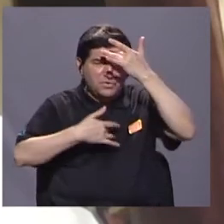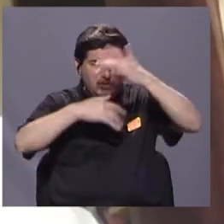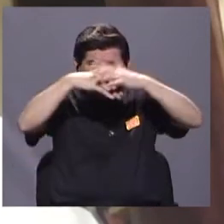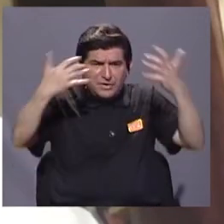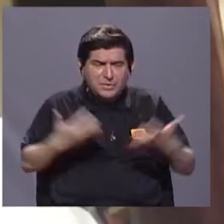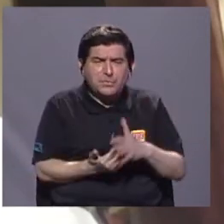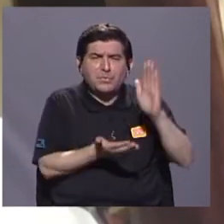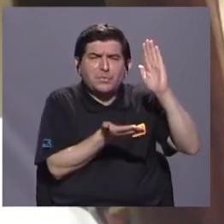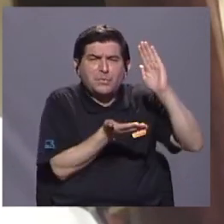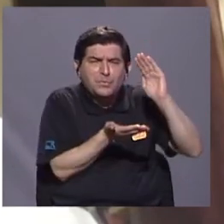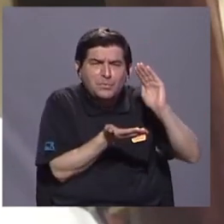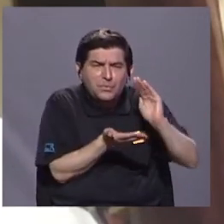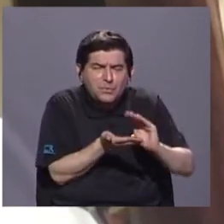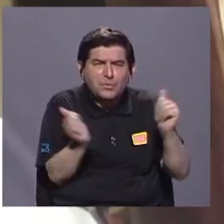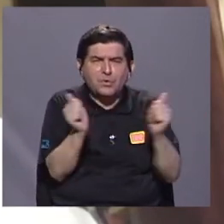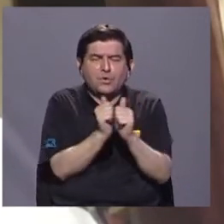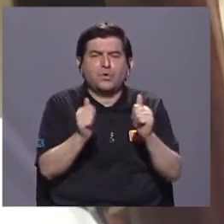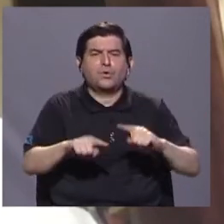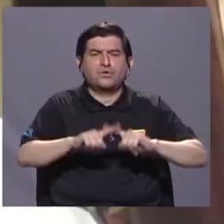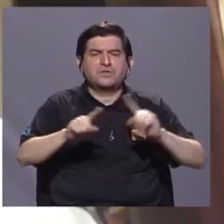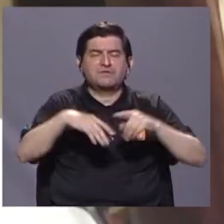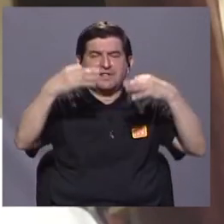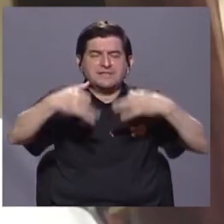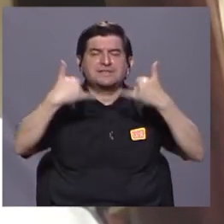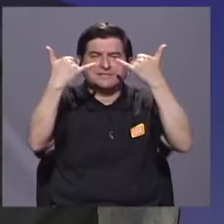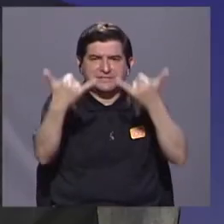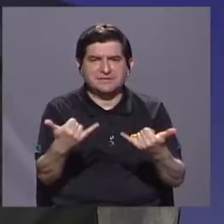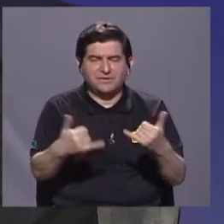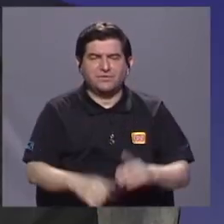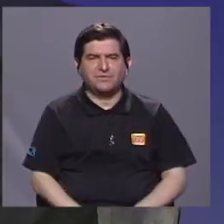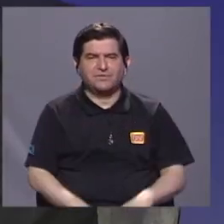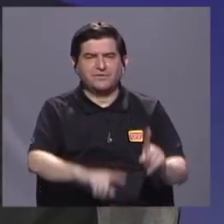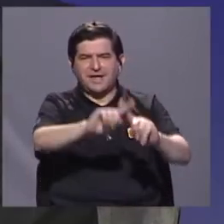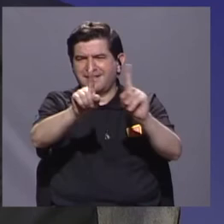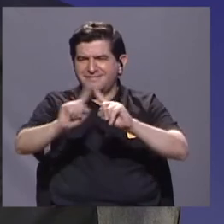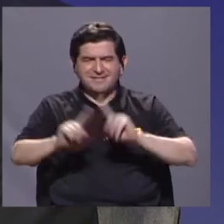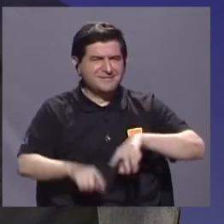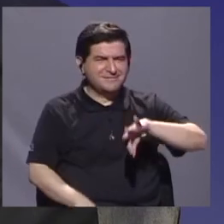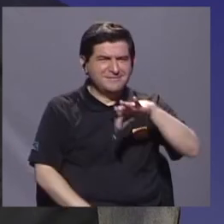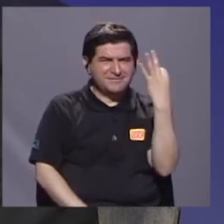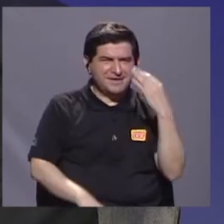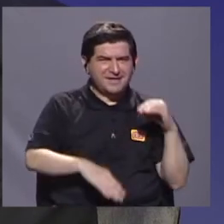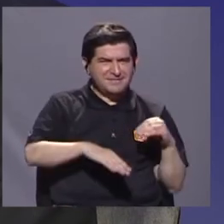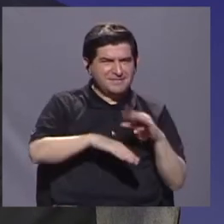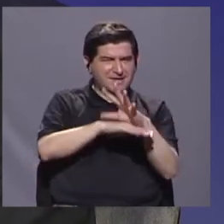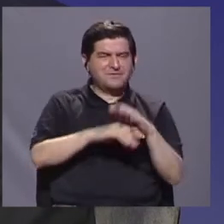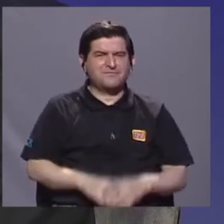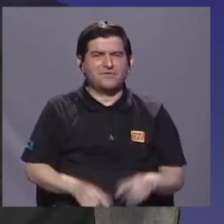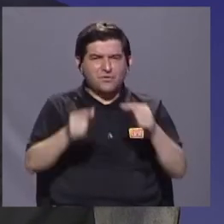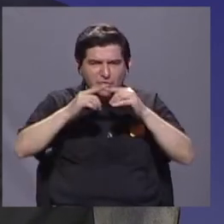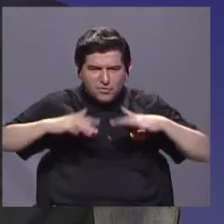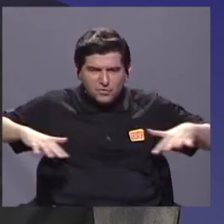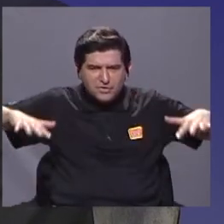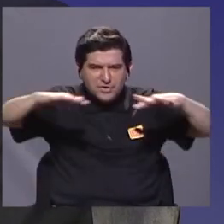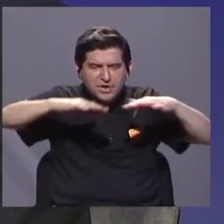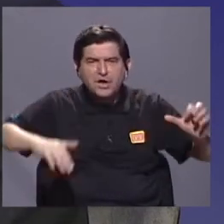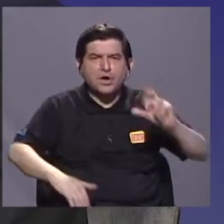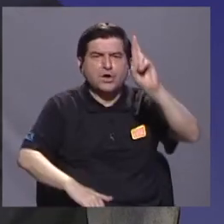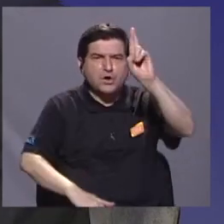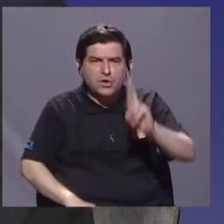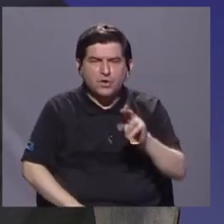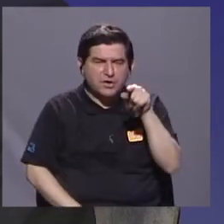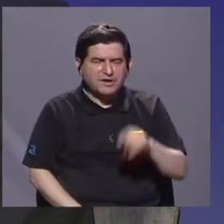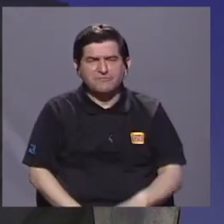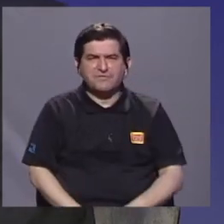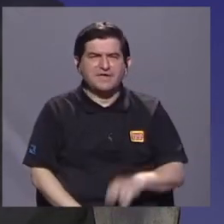desacelerar con las medidas que se están implementando el día de hoy. De una u otra forma, ¿influye la geografía de Costa Rica en